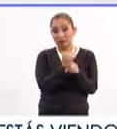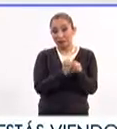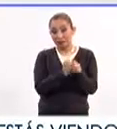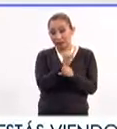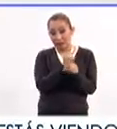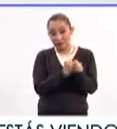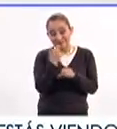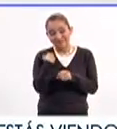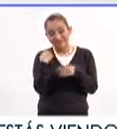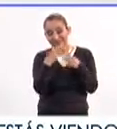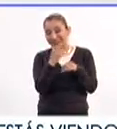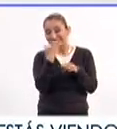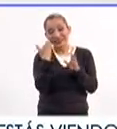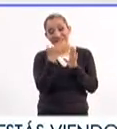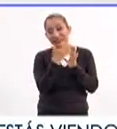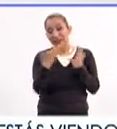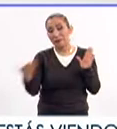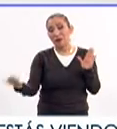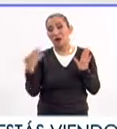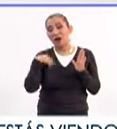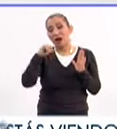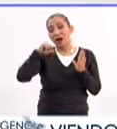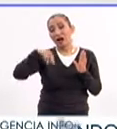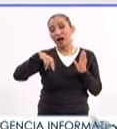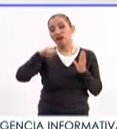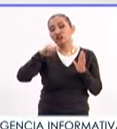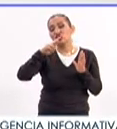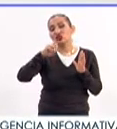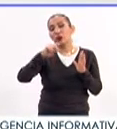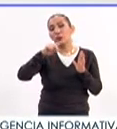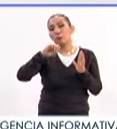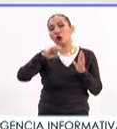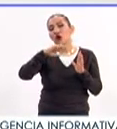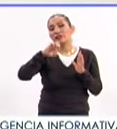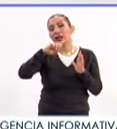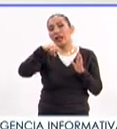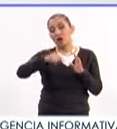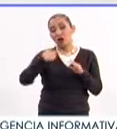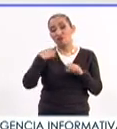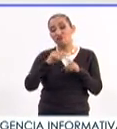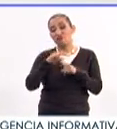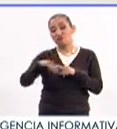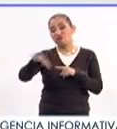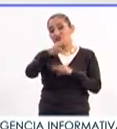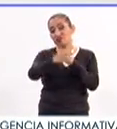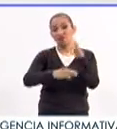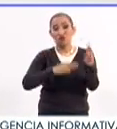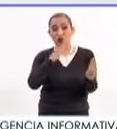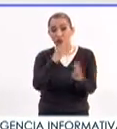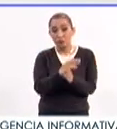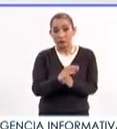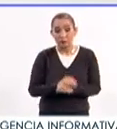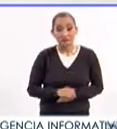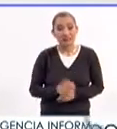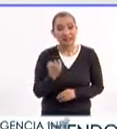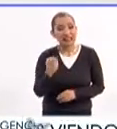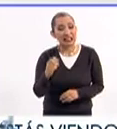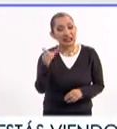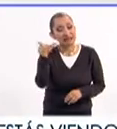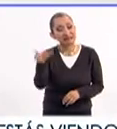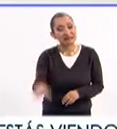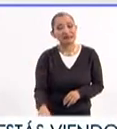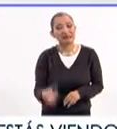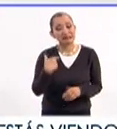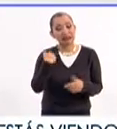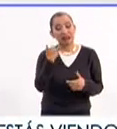han descrito esta era como el antropoceno y sus graves consecuencias que está teniendo en el planeta. Y es una actitud que